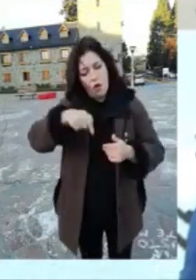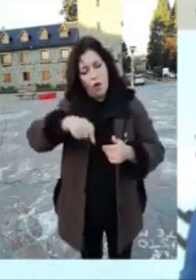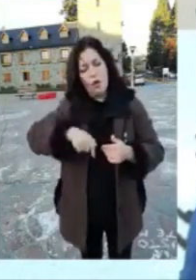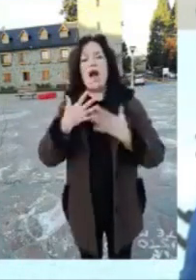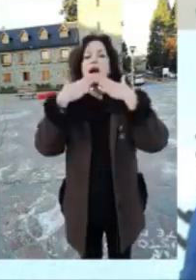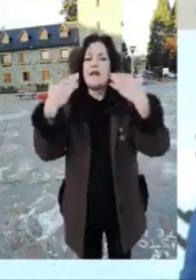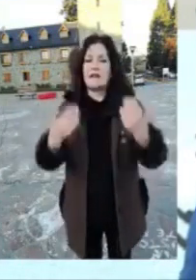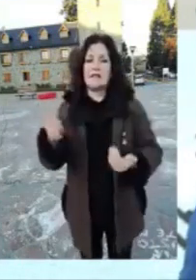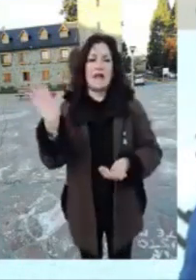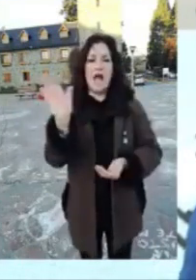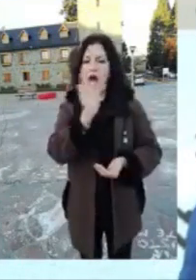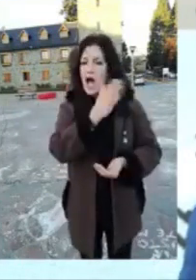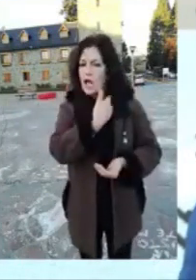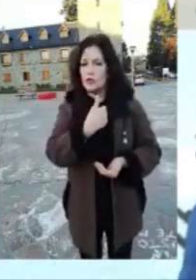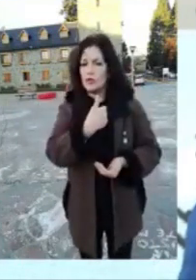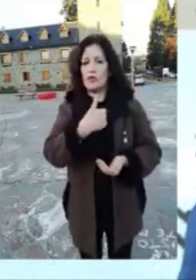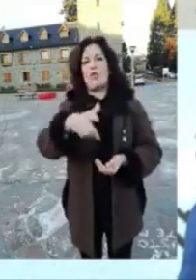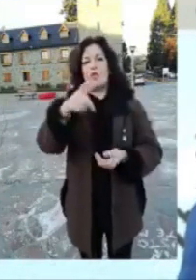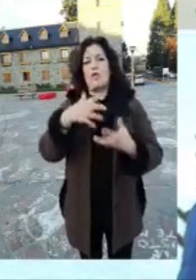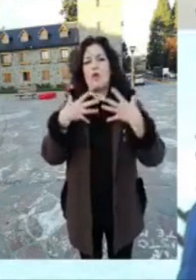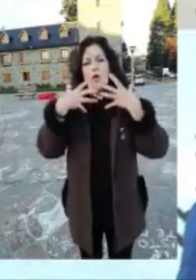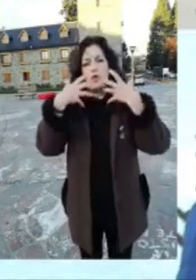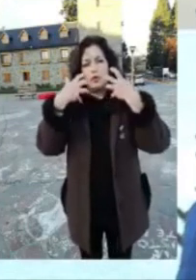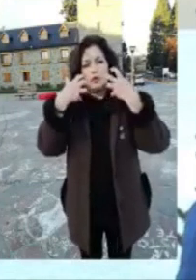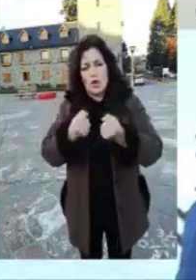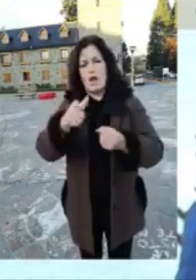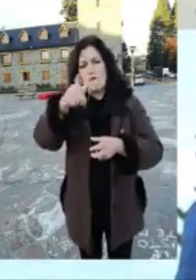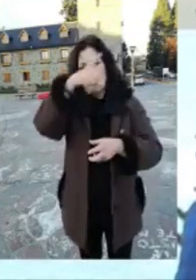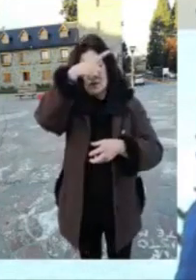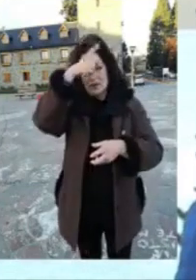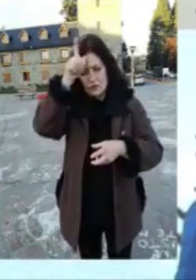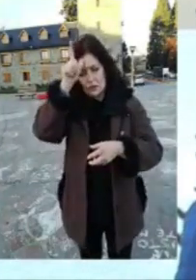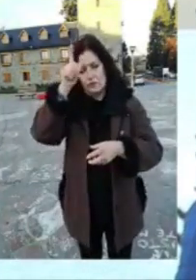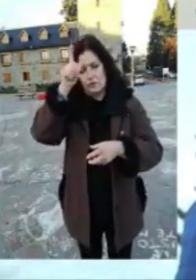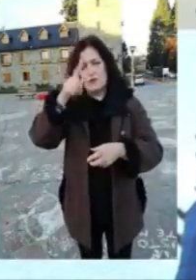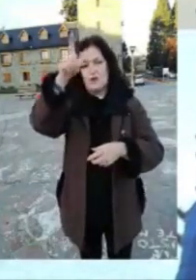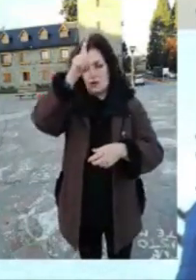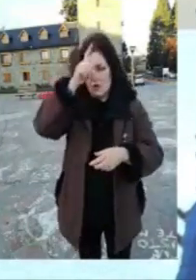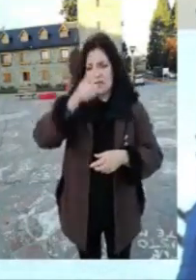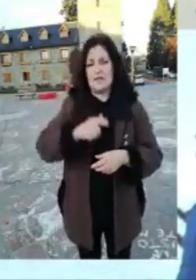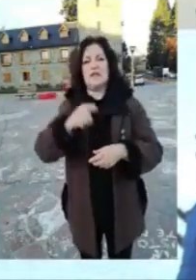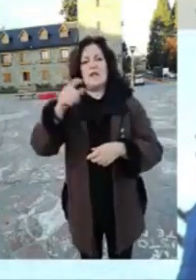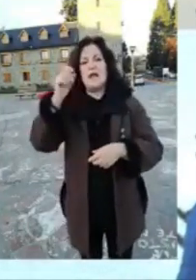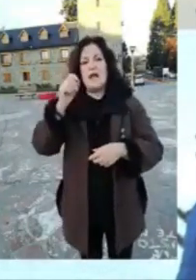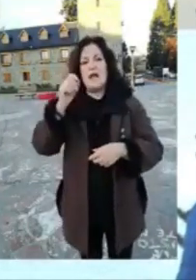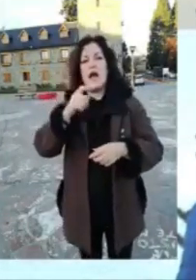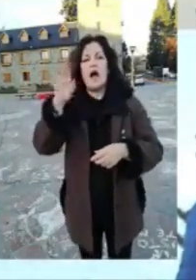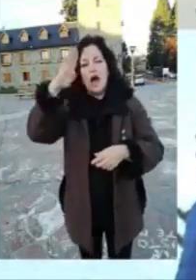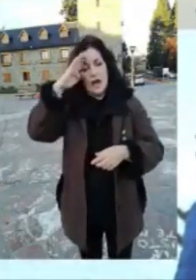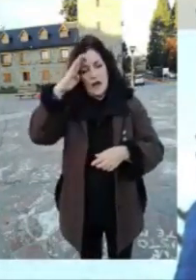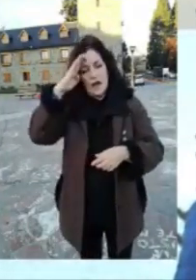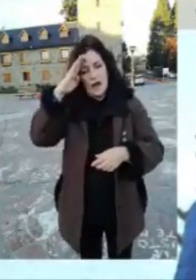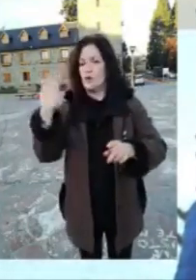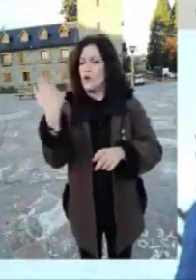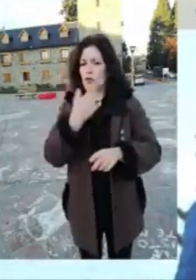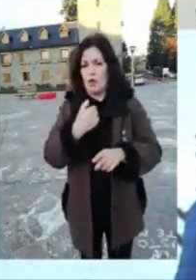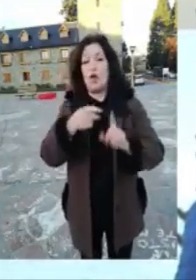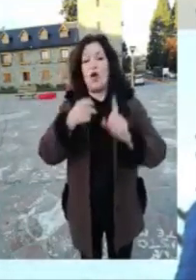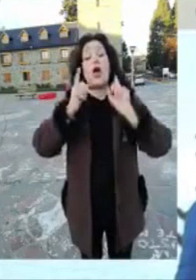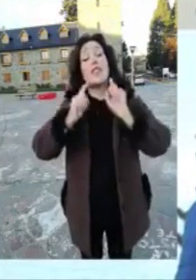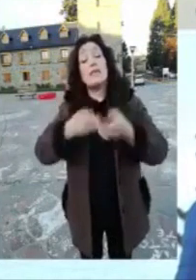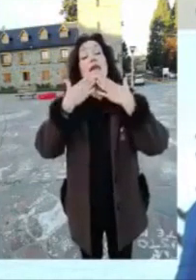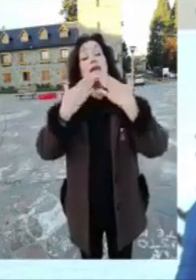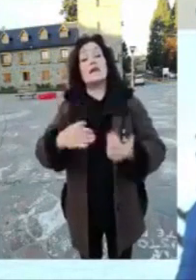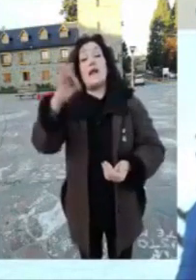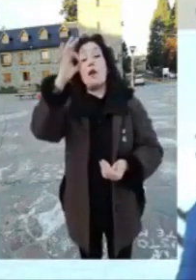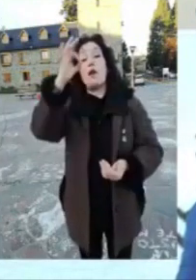ustedes porque se lo que han trabajado a ustedes su gente todo lo que lo están haciendo también les quiero agradecer al sector político que